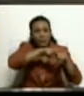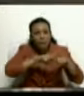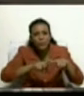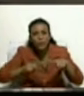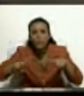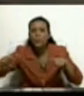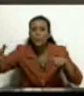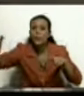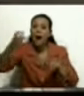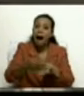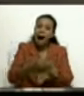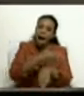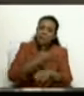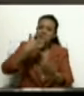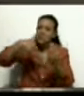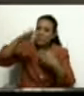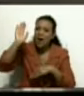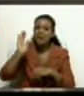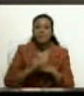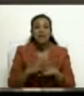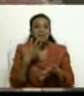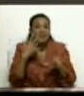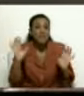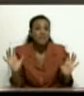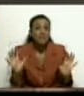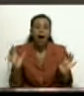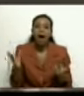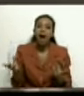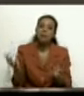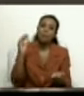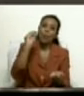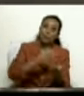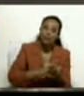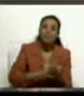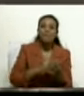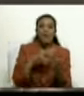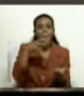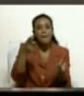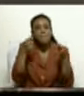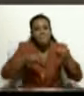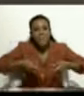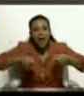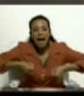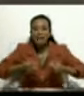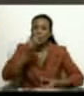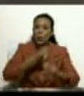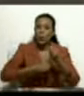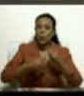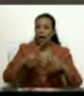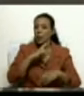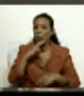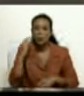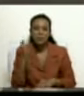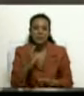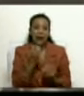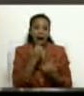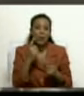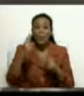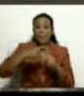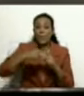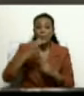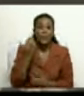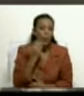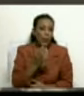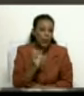pasen por acá antes de ir por allá. Si van ya de regreso, pues pueden aprovechar acá de comprar lo que son los dulces típicos de